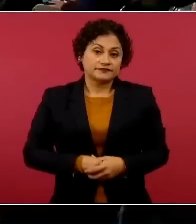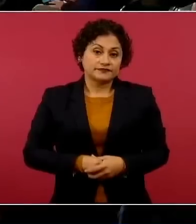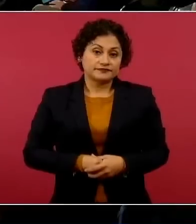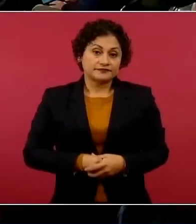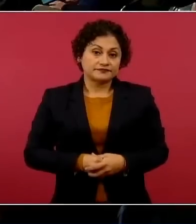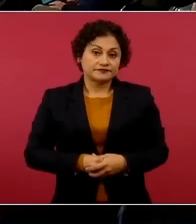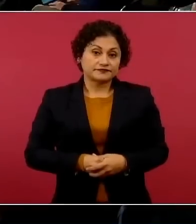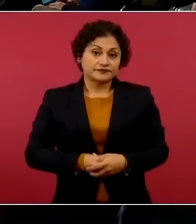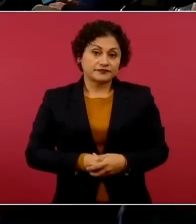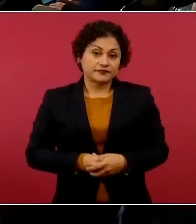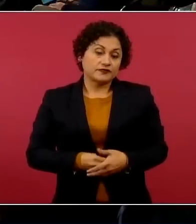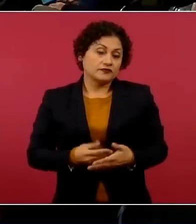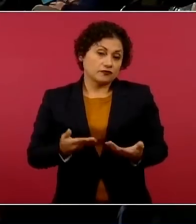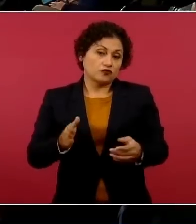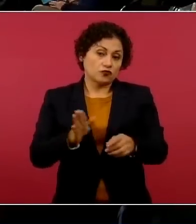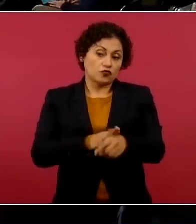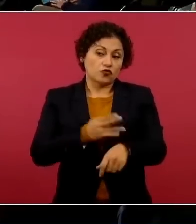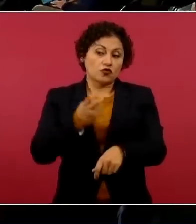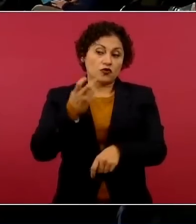o alquilaban